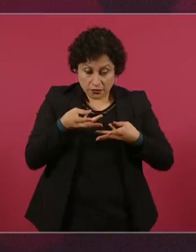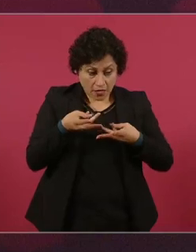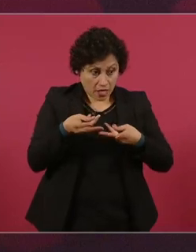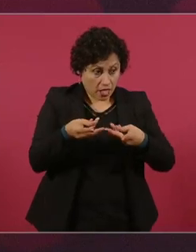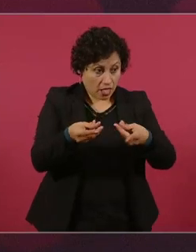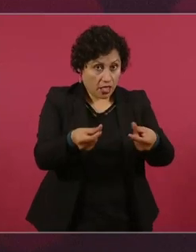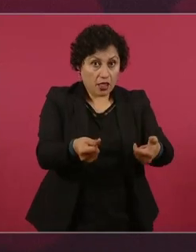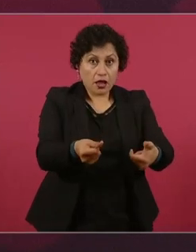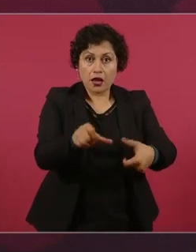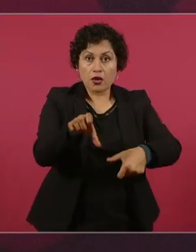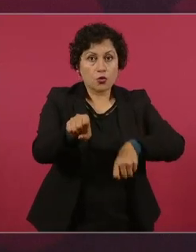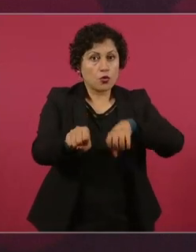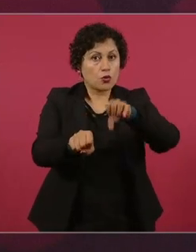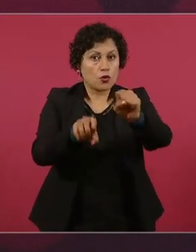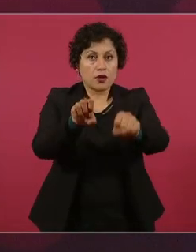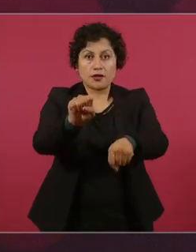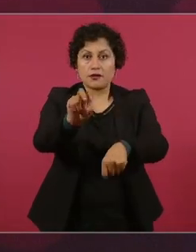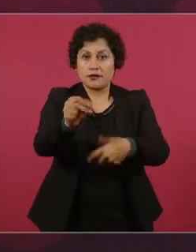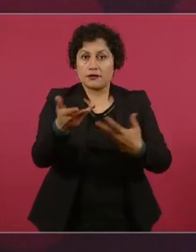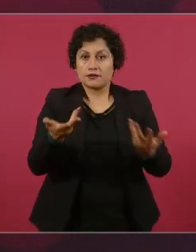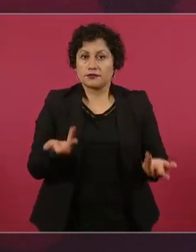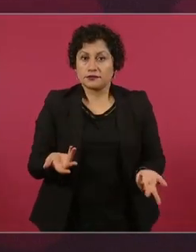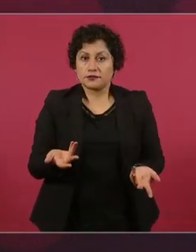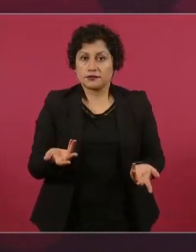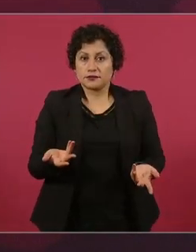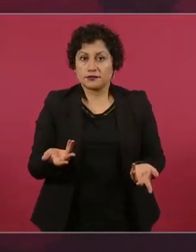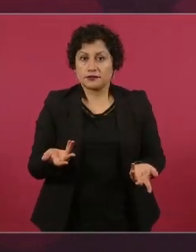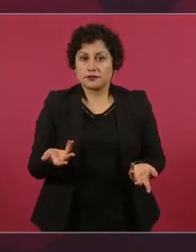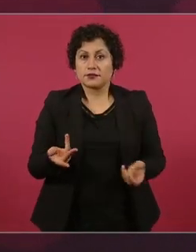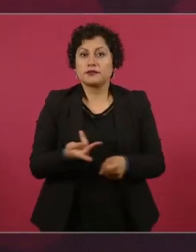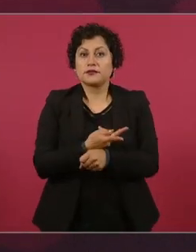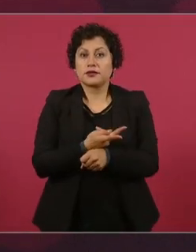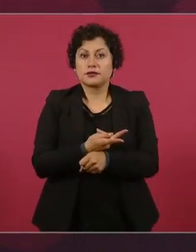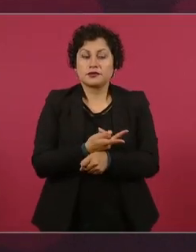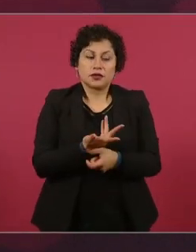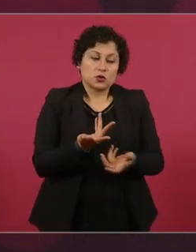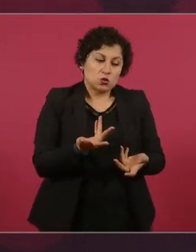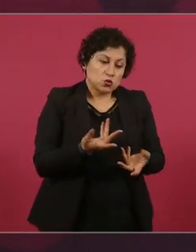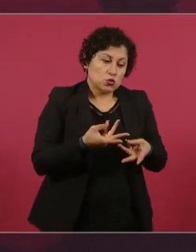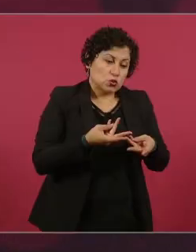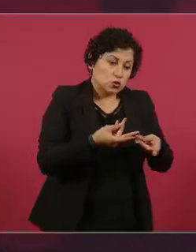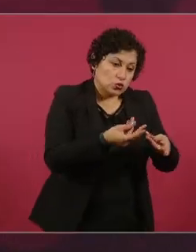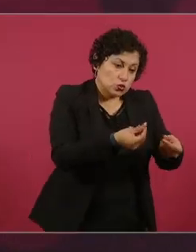y ¿qué hacían? Aumentaban impuestos,